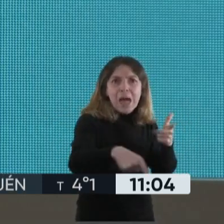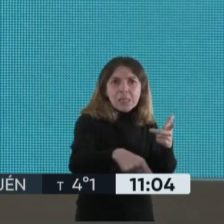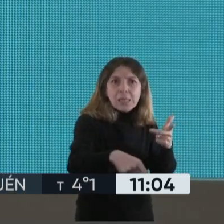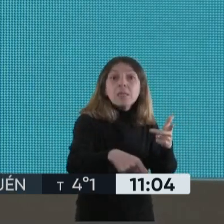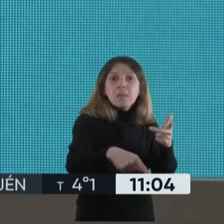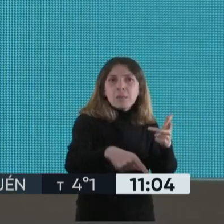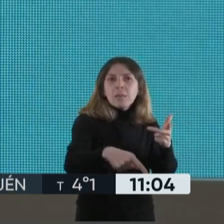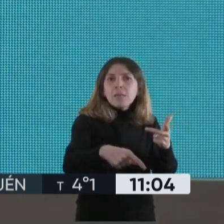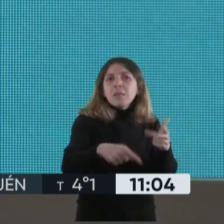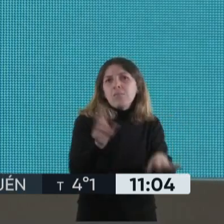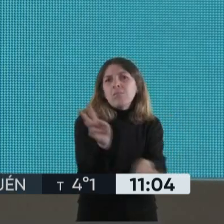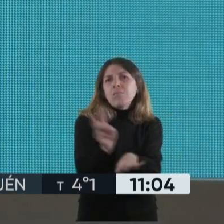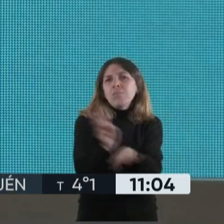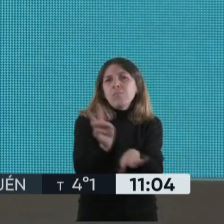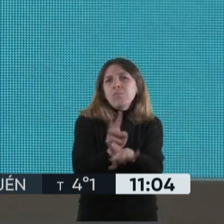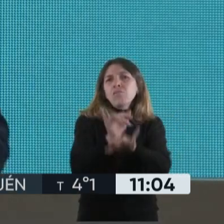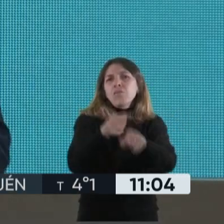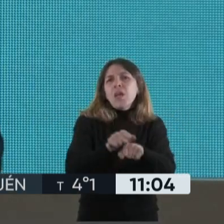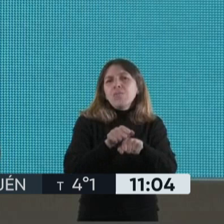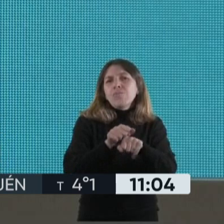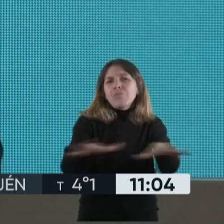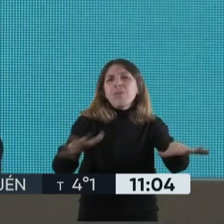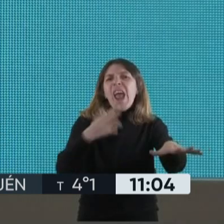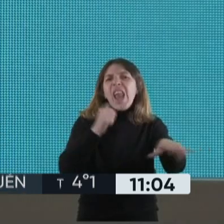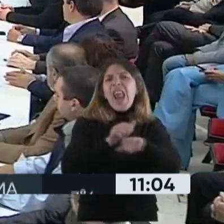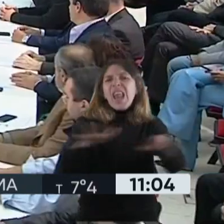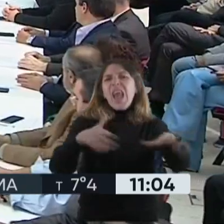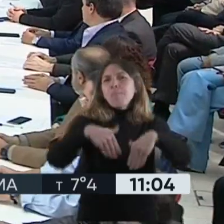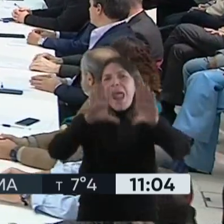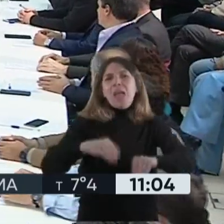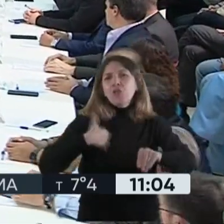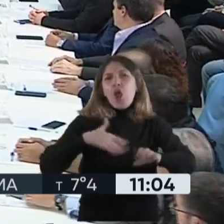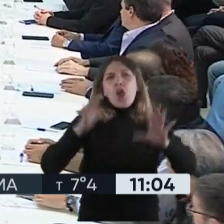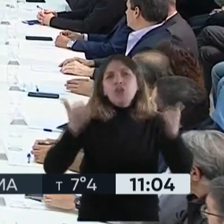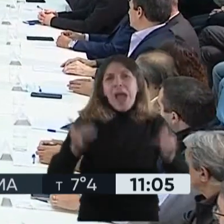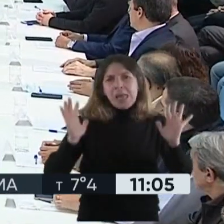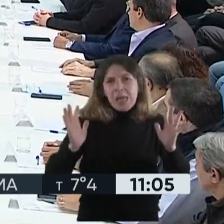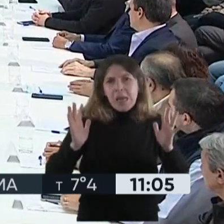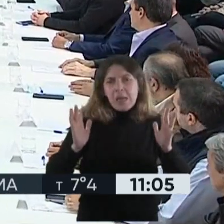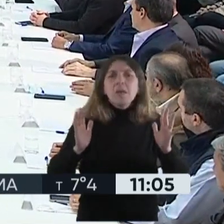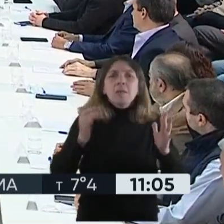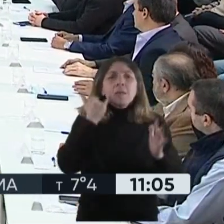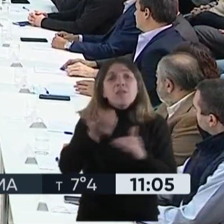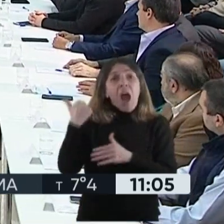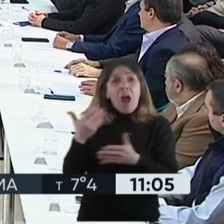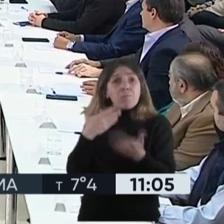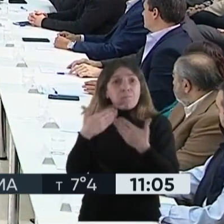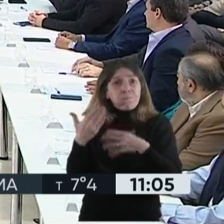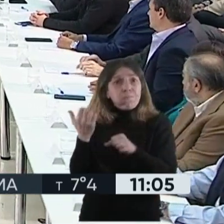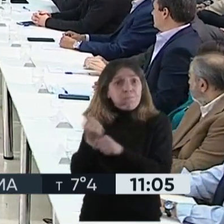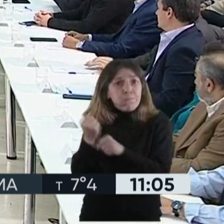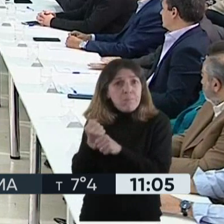la seguridad energética, el abastecimiento en nuestro país. Hemos estado trabajando